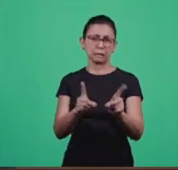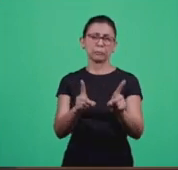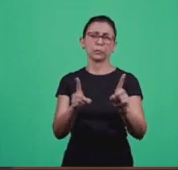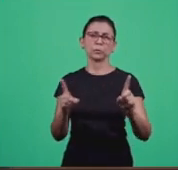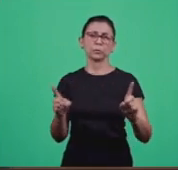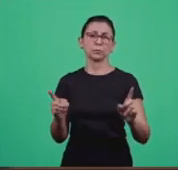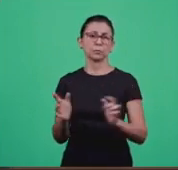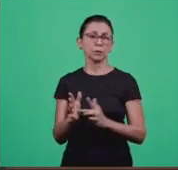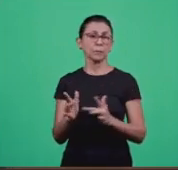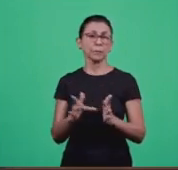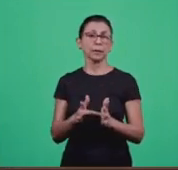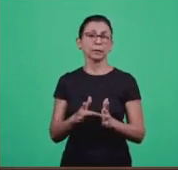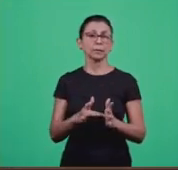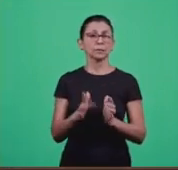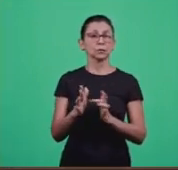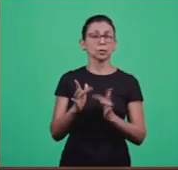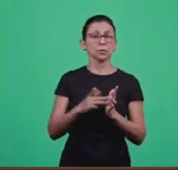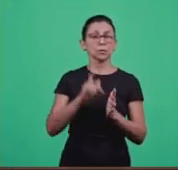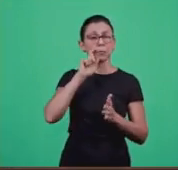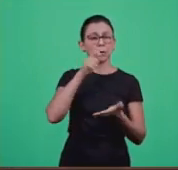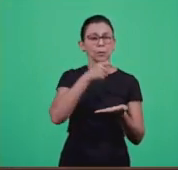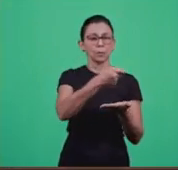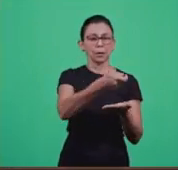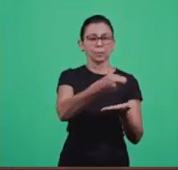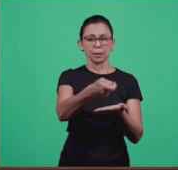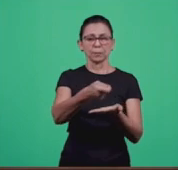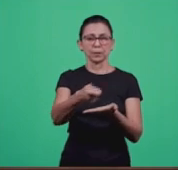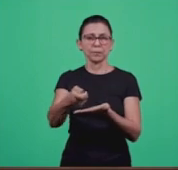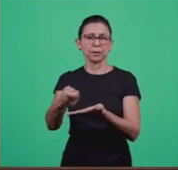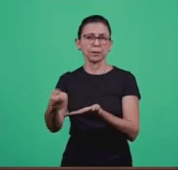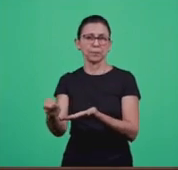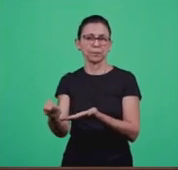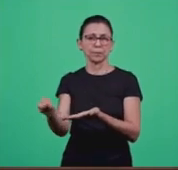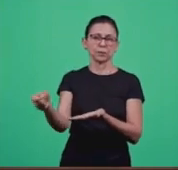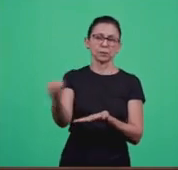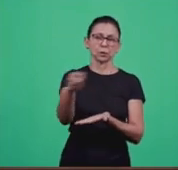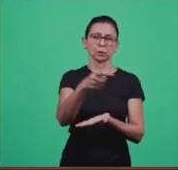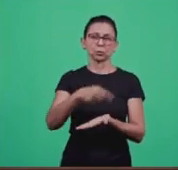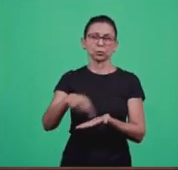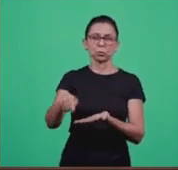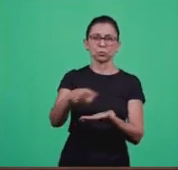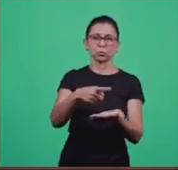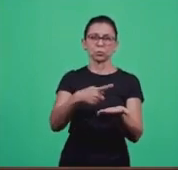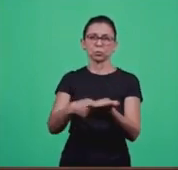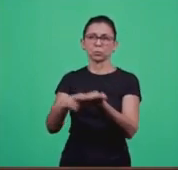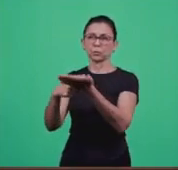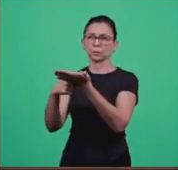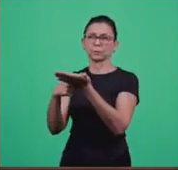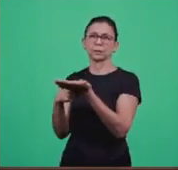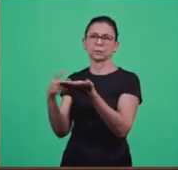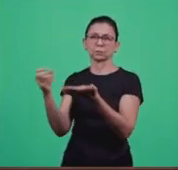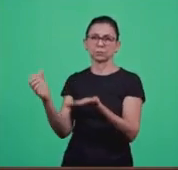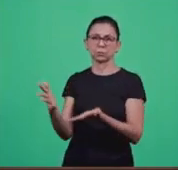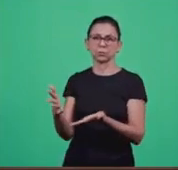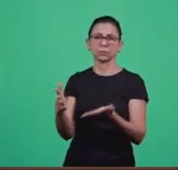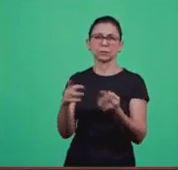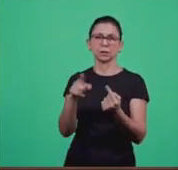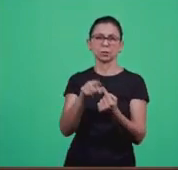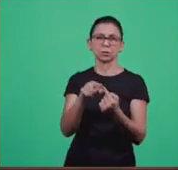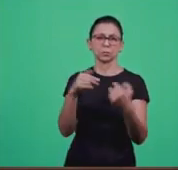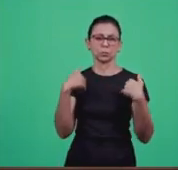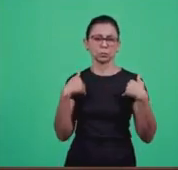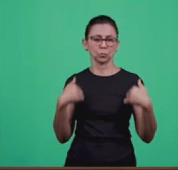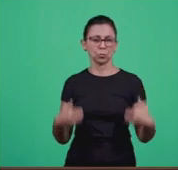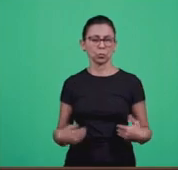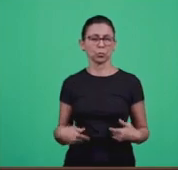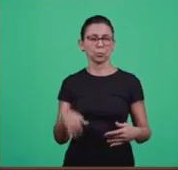con los discípulos. Jesús dio el pan a cada uno de ellos y todos ellos ahora hacían parte del cuerpo de